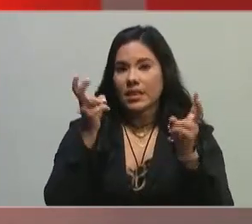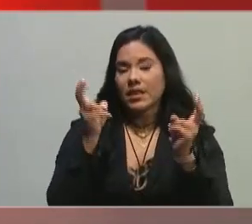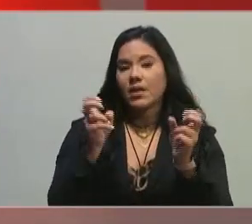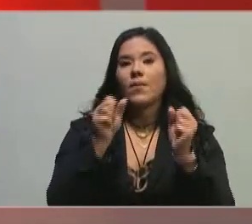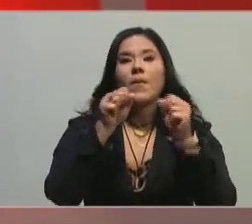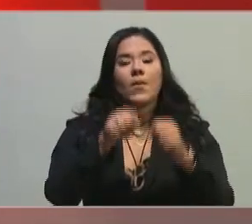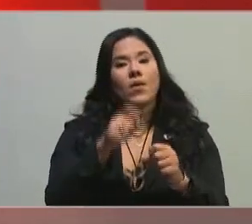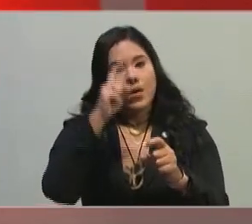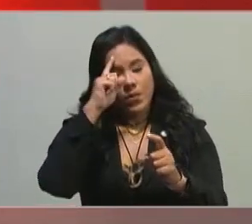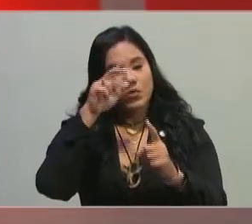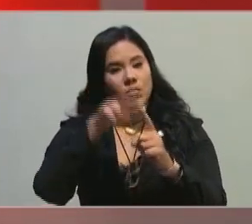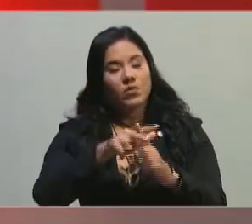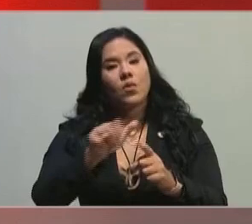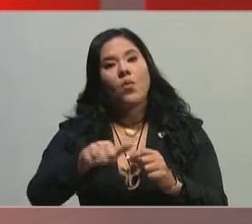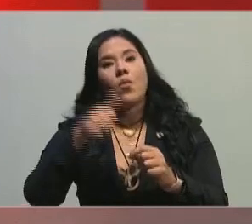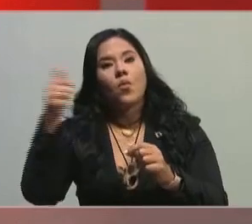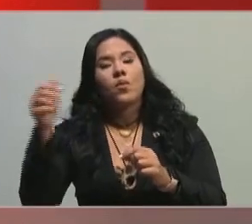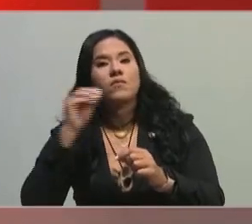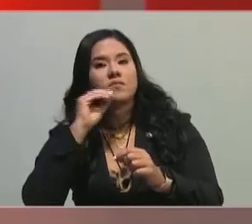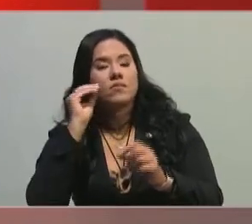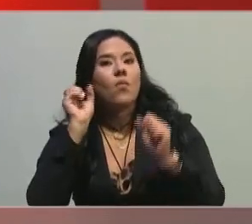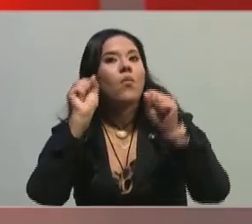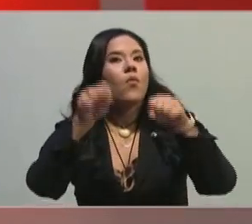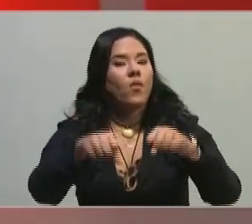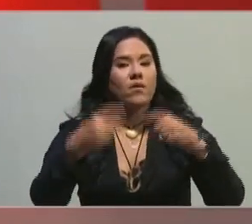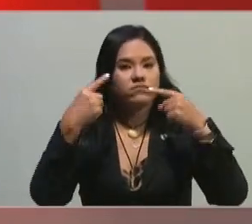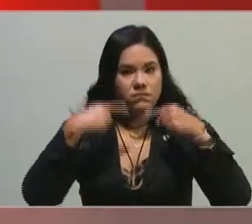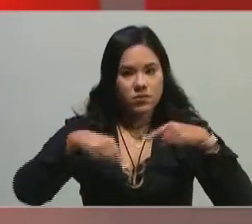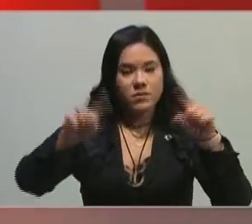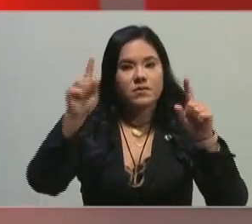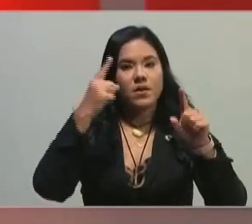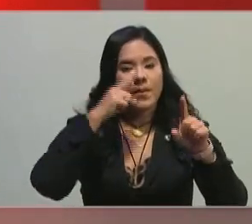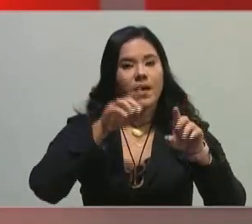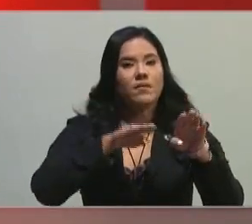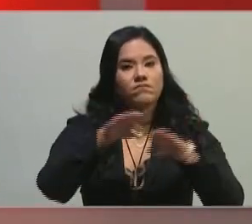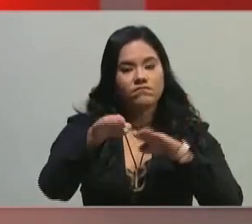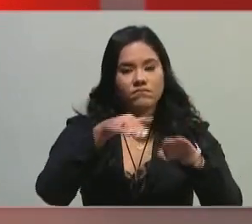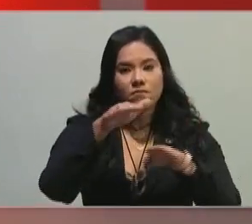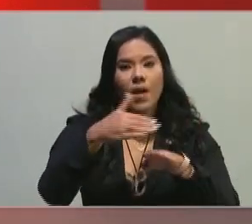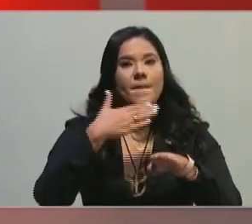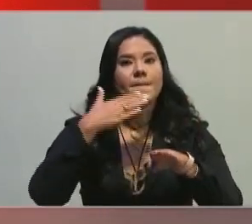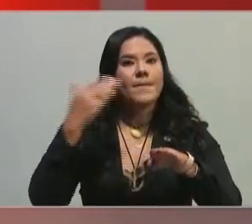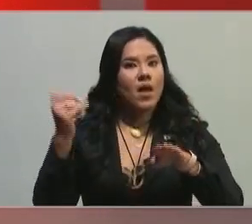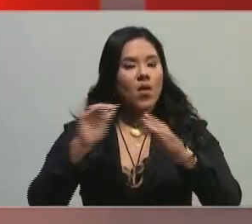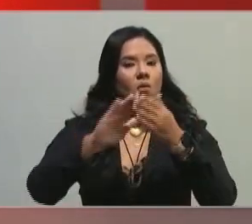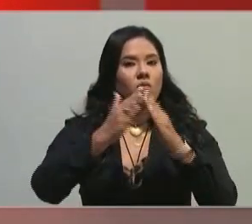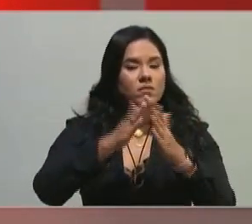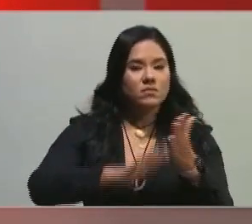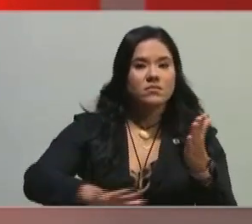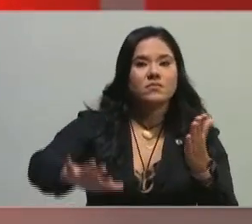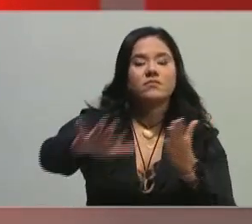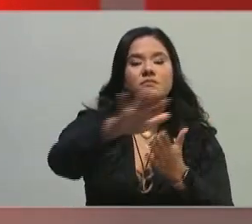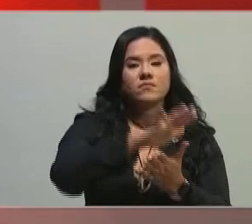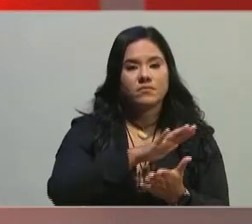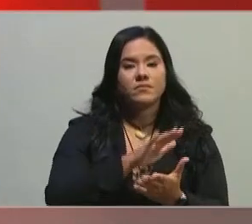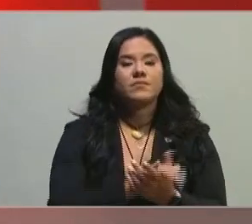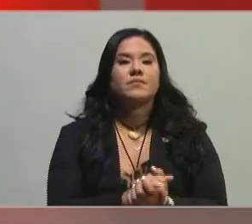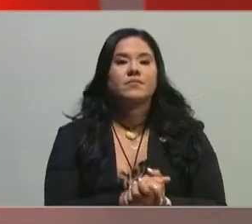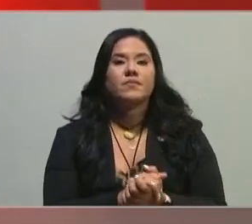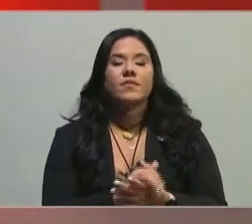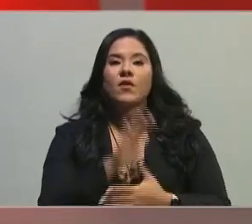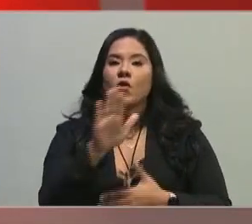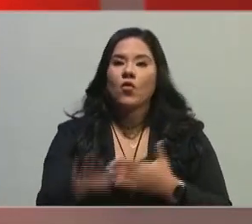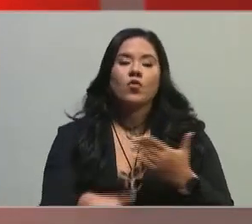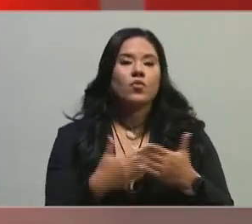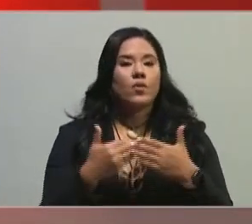buscamos la solución para que Obras Públicas lo lo pongan en el punto de desarrollo y lleven esas soluciones así en en todos los